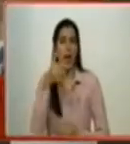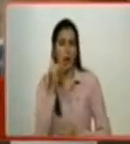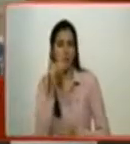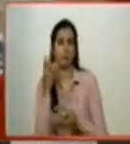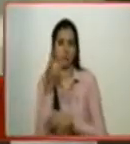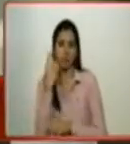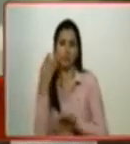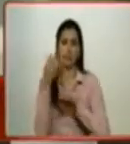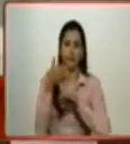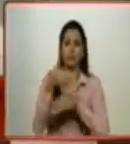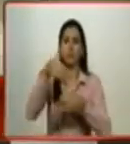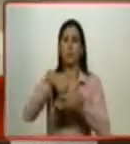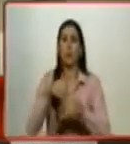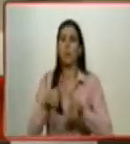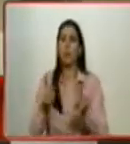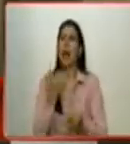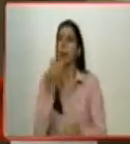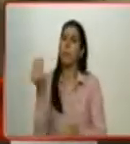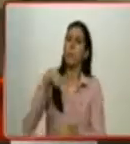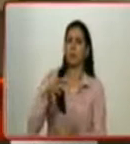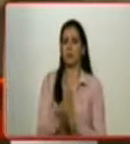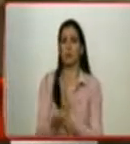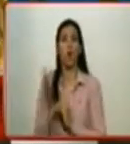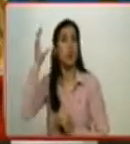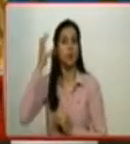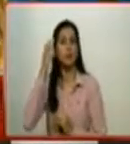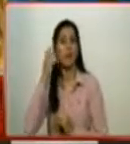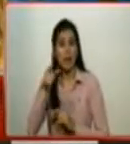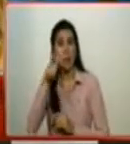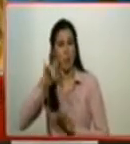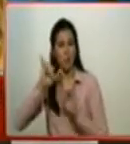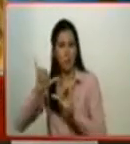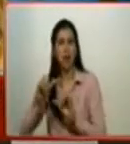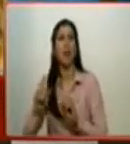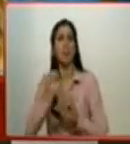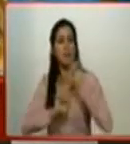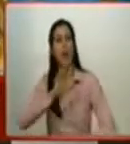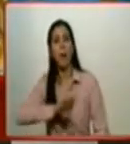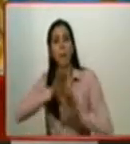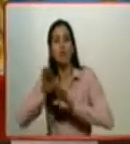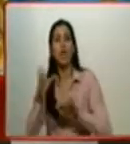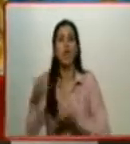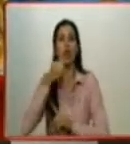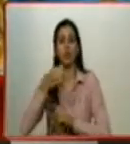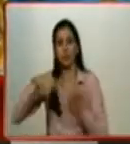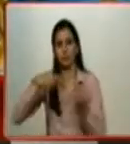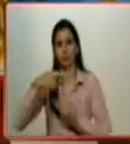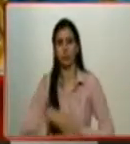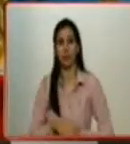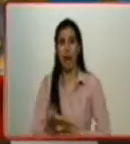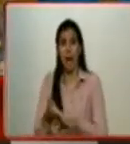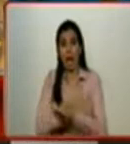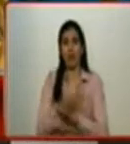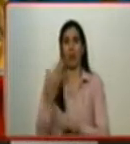un mensaje contundente. Y ese pueblo va a defender los logros de la revolución, porque ese pueblo está consciente que antes había